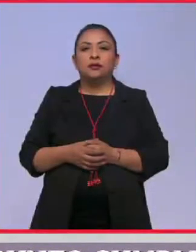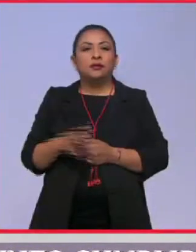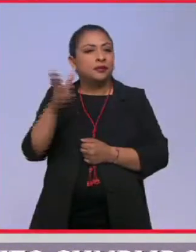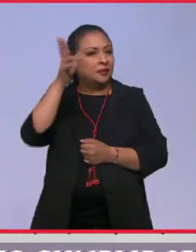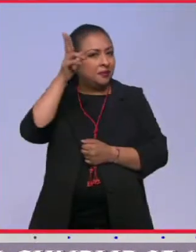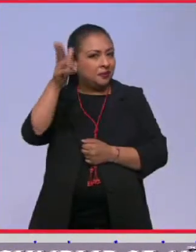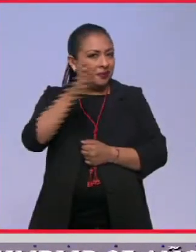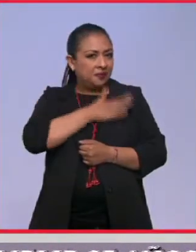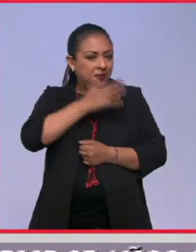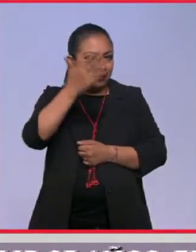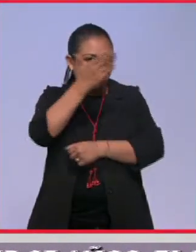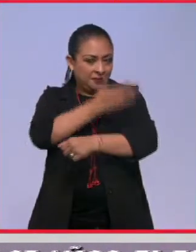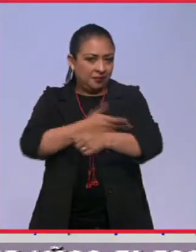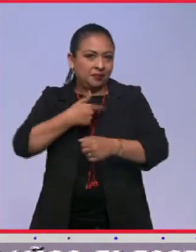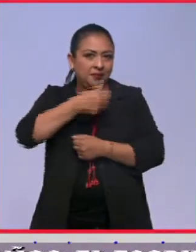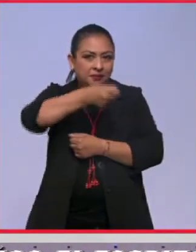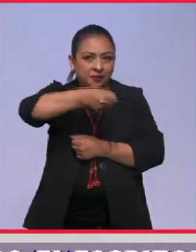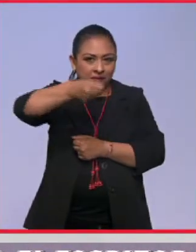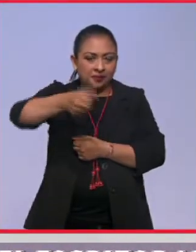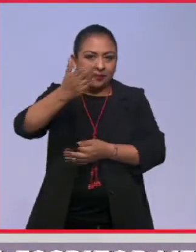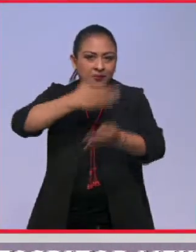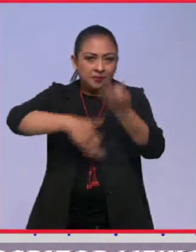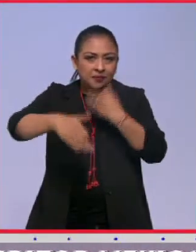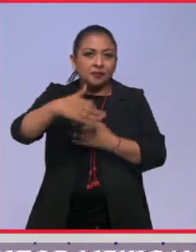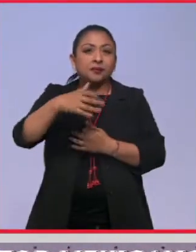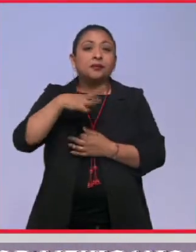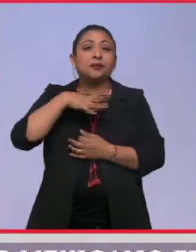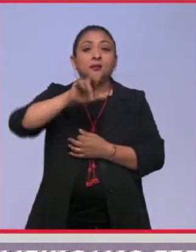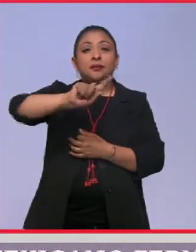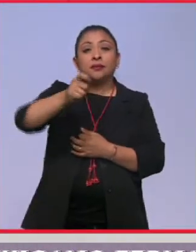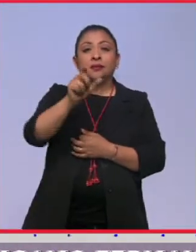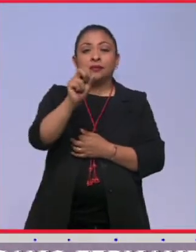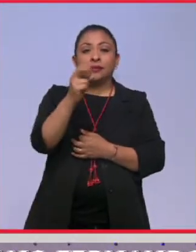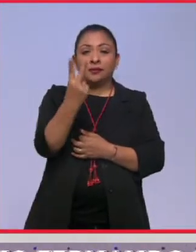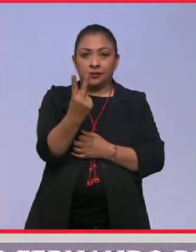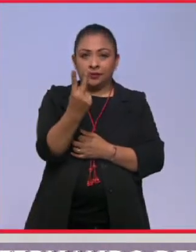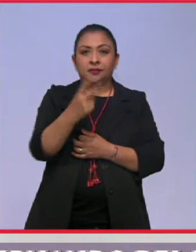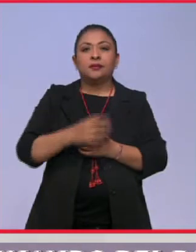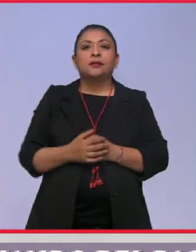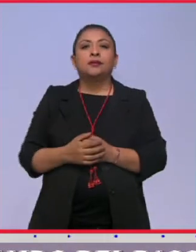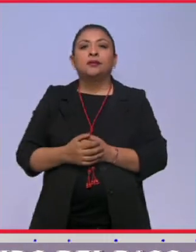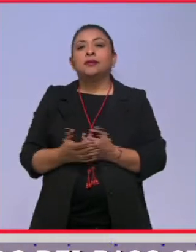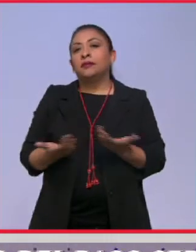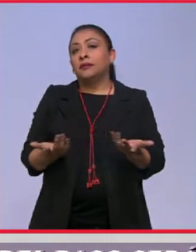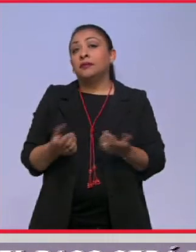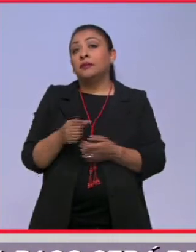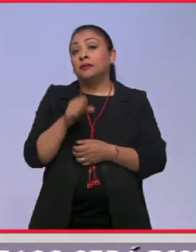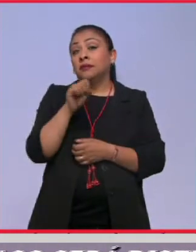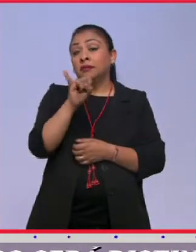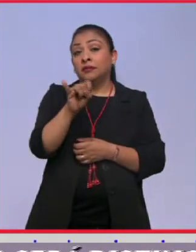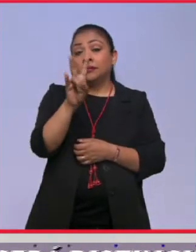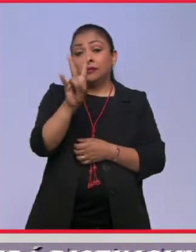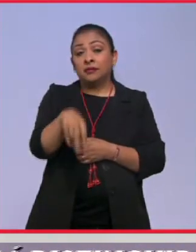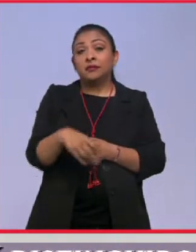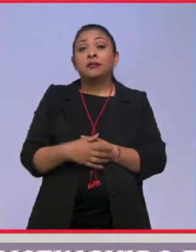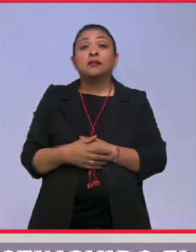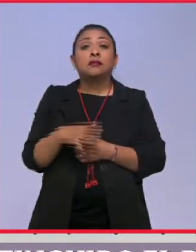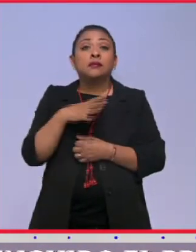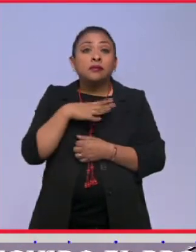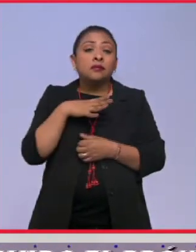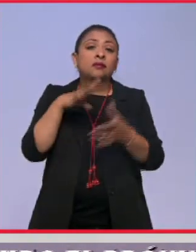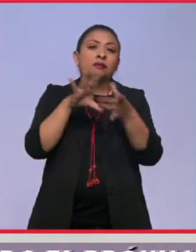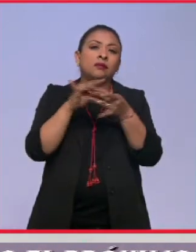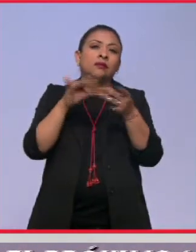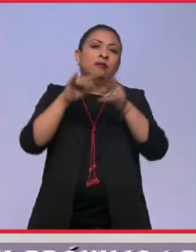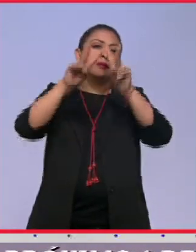Hola, muy buenas tardes, saludos a todos los televidentes de Canal 22. Pues sí, bastante se está hablando